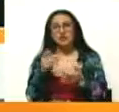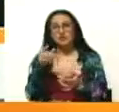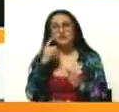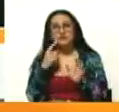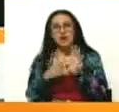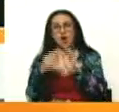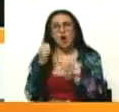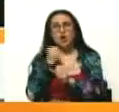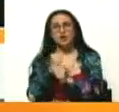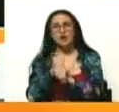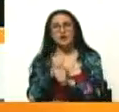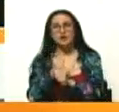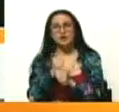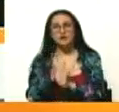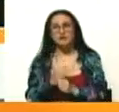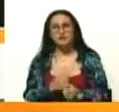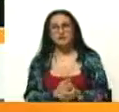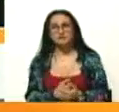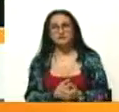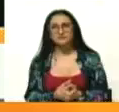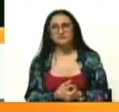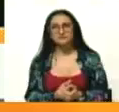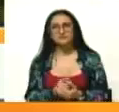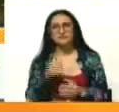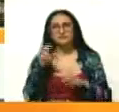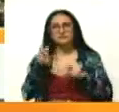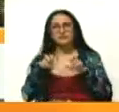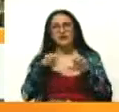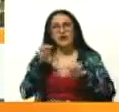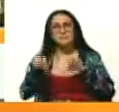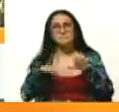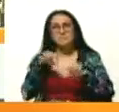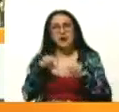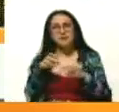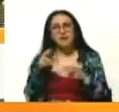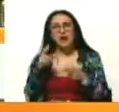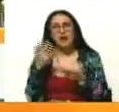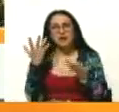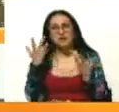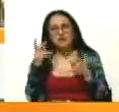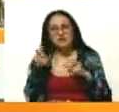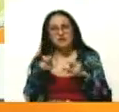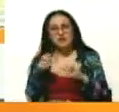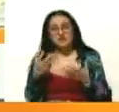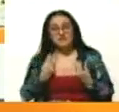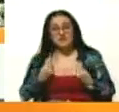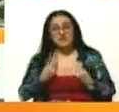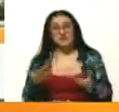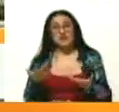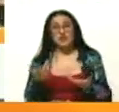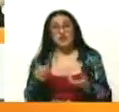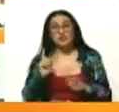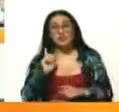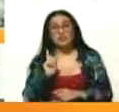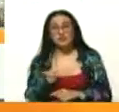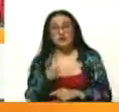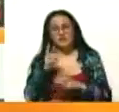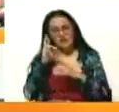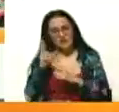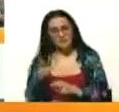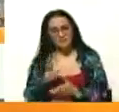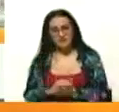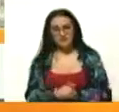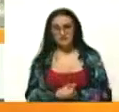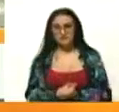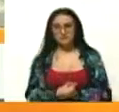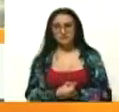nunca olvidemos esto, una mascota, un animal, es un ser vivo, por lo tanto merece respeto